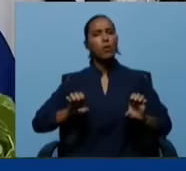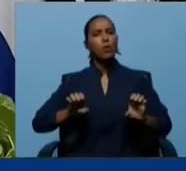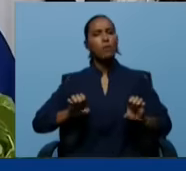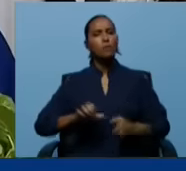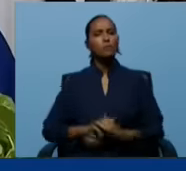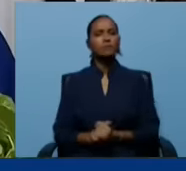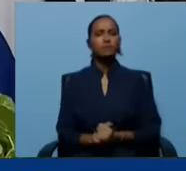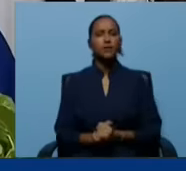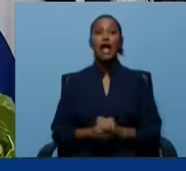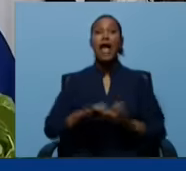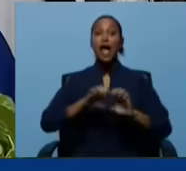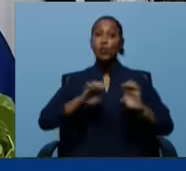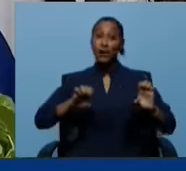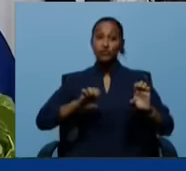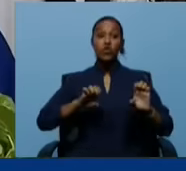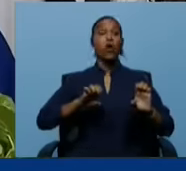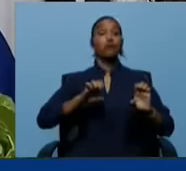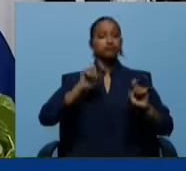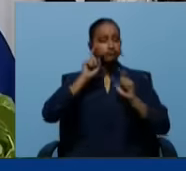católica,